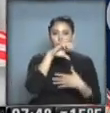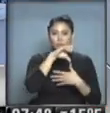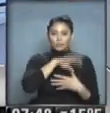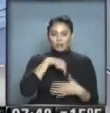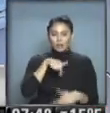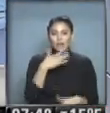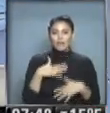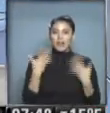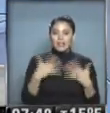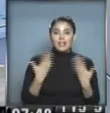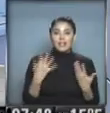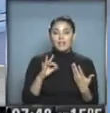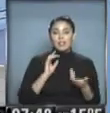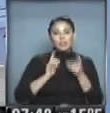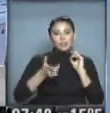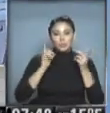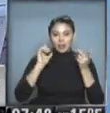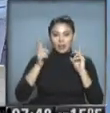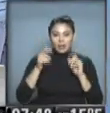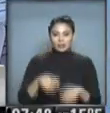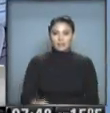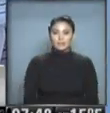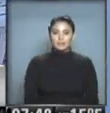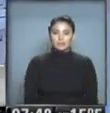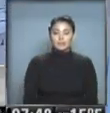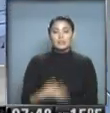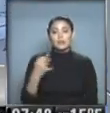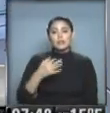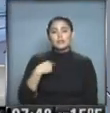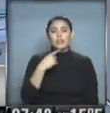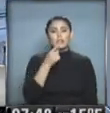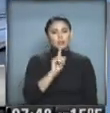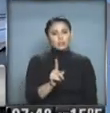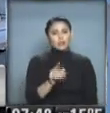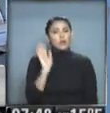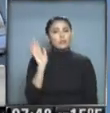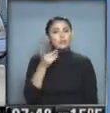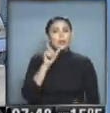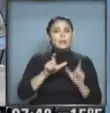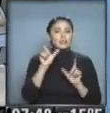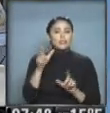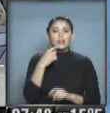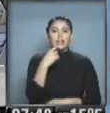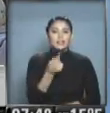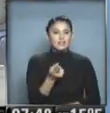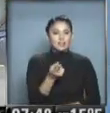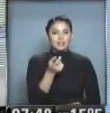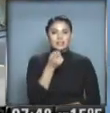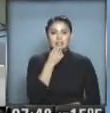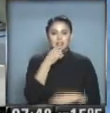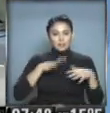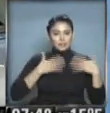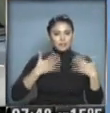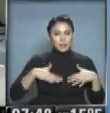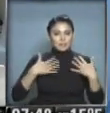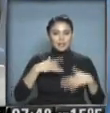ahora estoy feliz y a disfrutar cada momento. No, sin duda que yo no lo digo, lo hice toda la gente, todo el que se pone esta camiseta